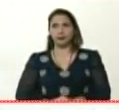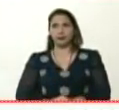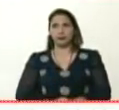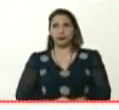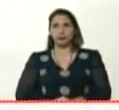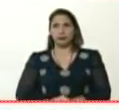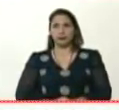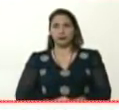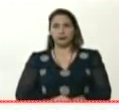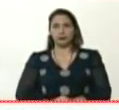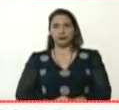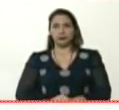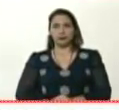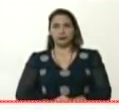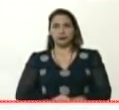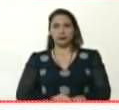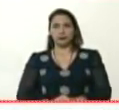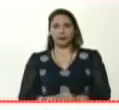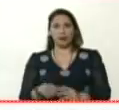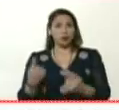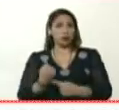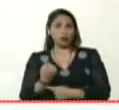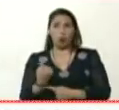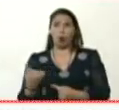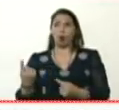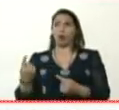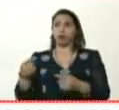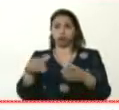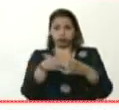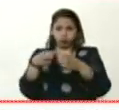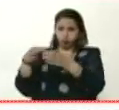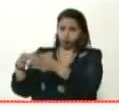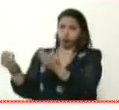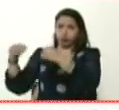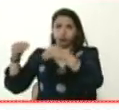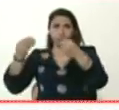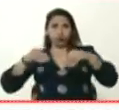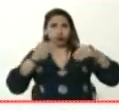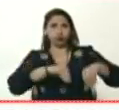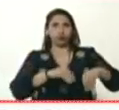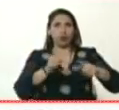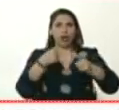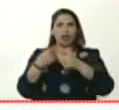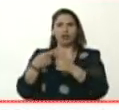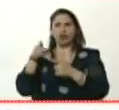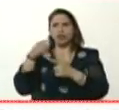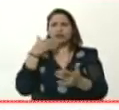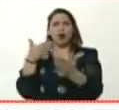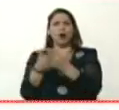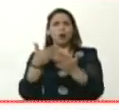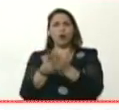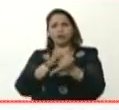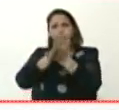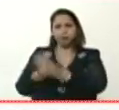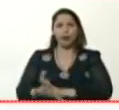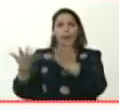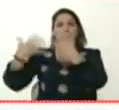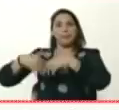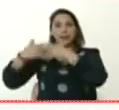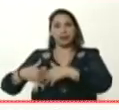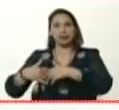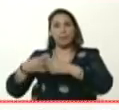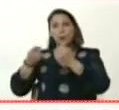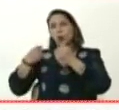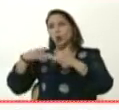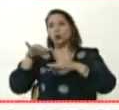Sí, bilaterales entre ellos, los TLC, Y con esos tratados acabaron las industrias en muchos de estos países